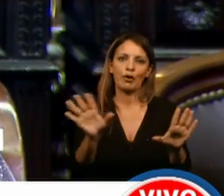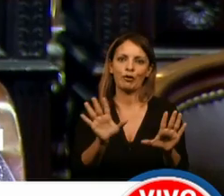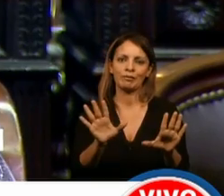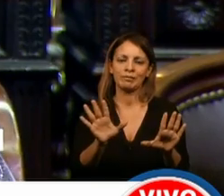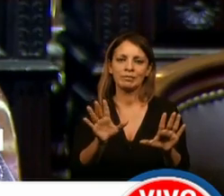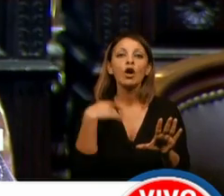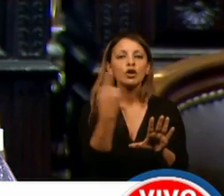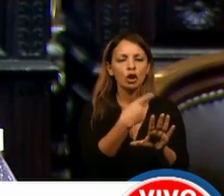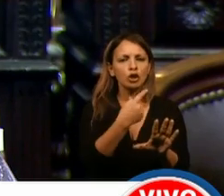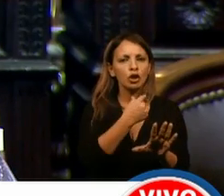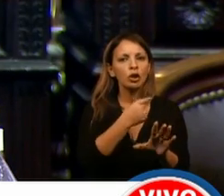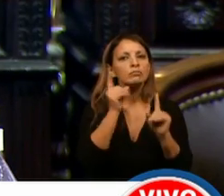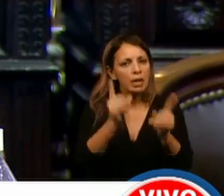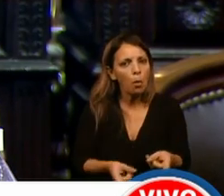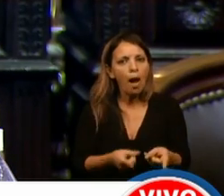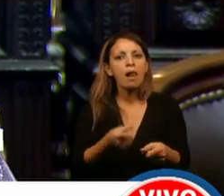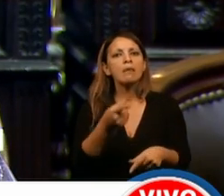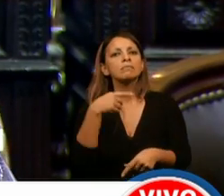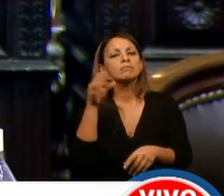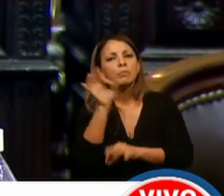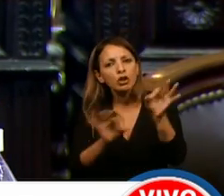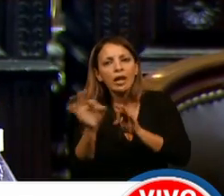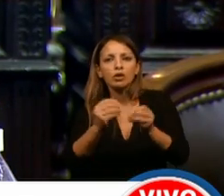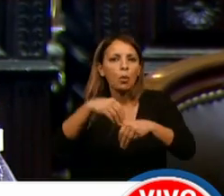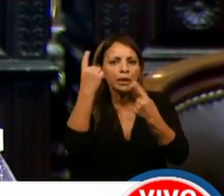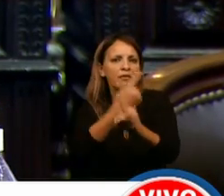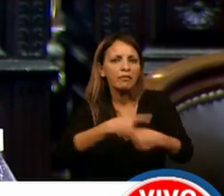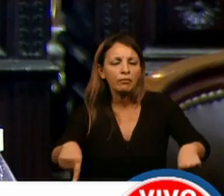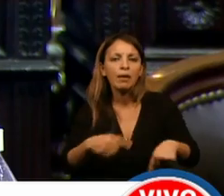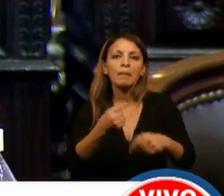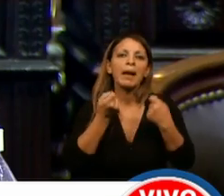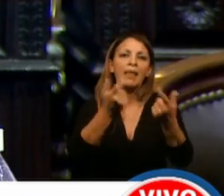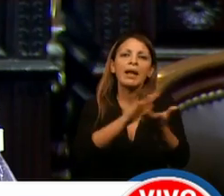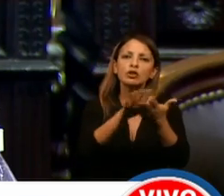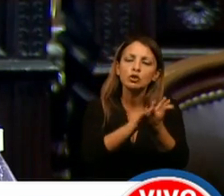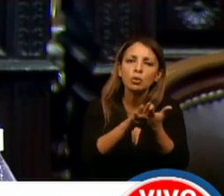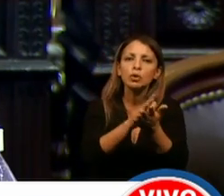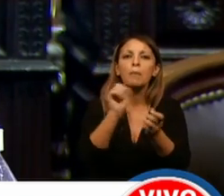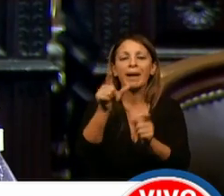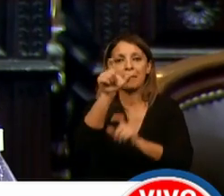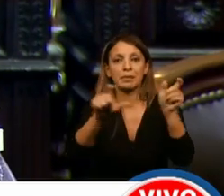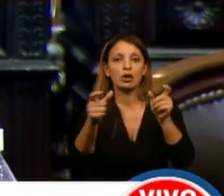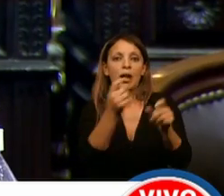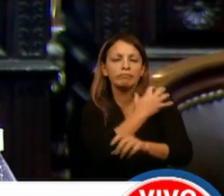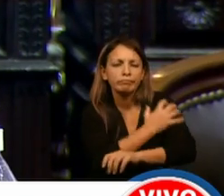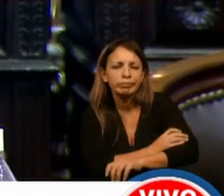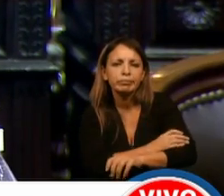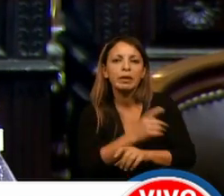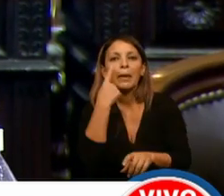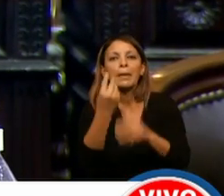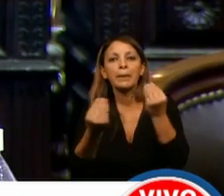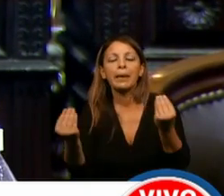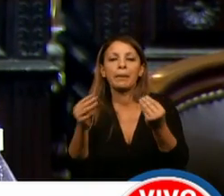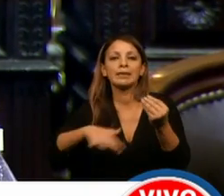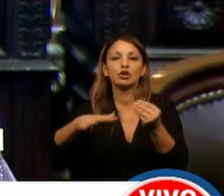dispuestos a tratar cualquier proyecto que signifique resolver el problema de los sectores de menores recursos en las zonas frías